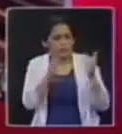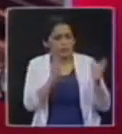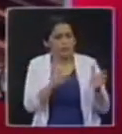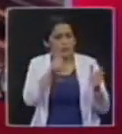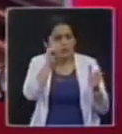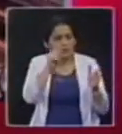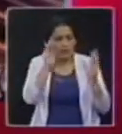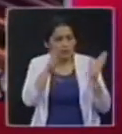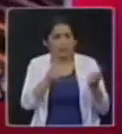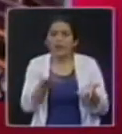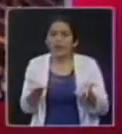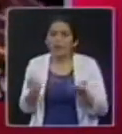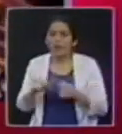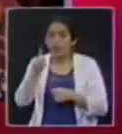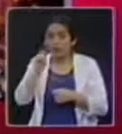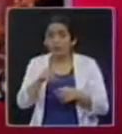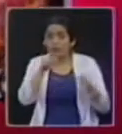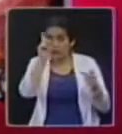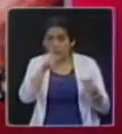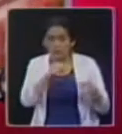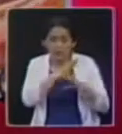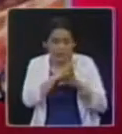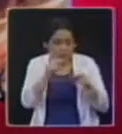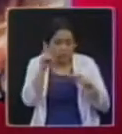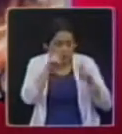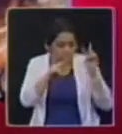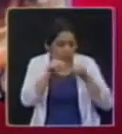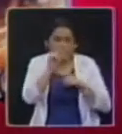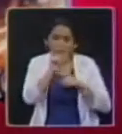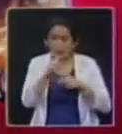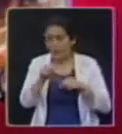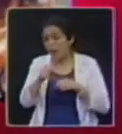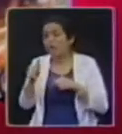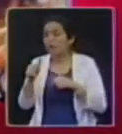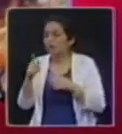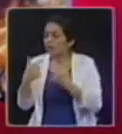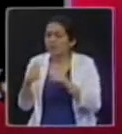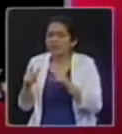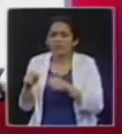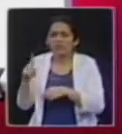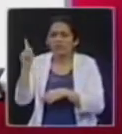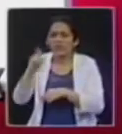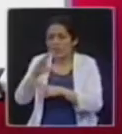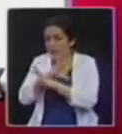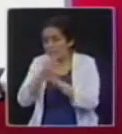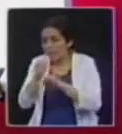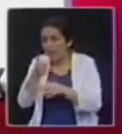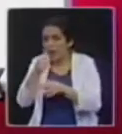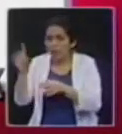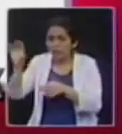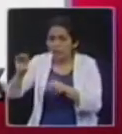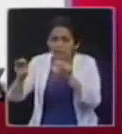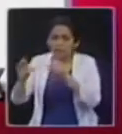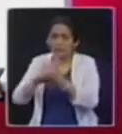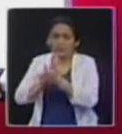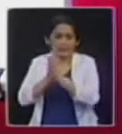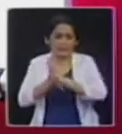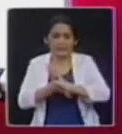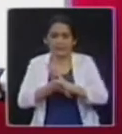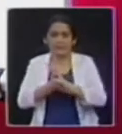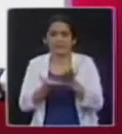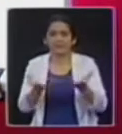darle mantenimiento y la otra es totalmente bajo mantenimiento, sí. ¿Y la otra es libre? La otra es libre mantenimiento, que nos enfocamos más